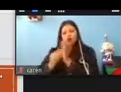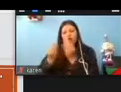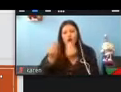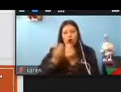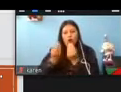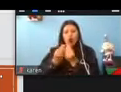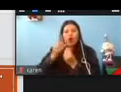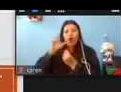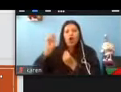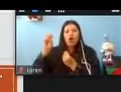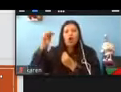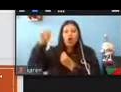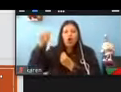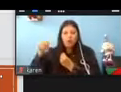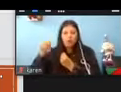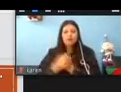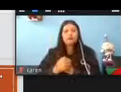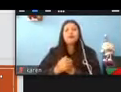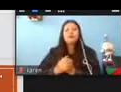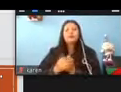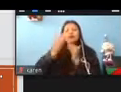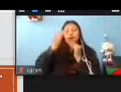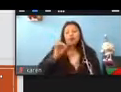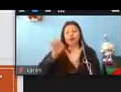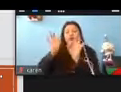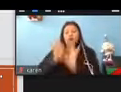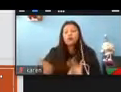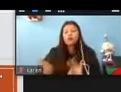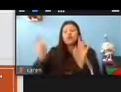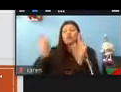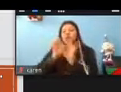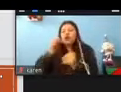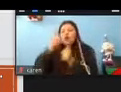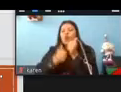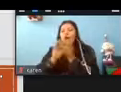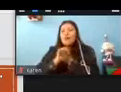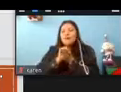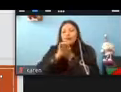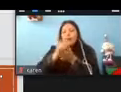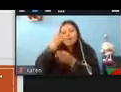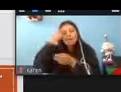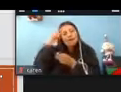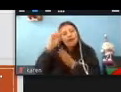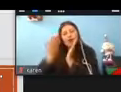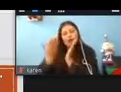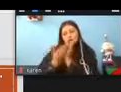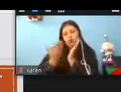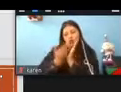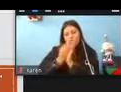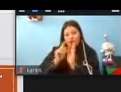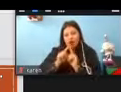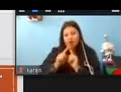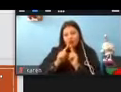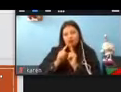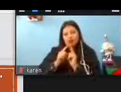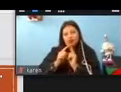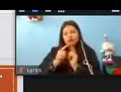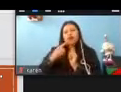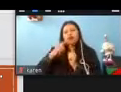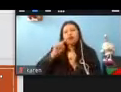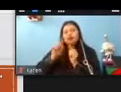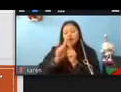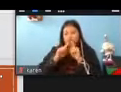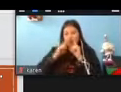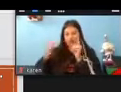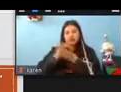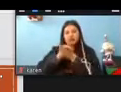Otro punto importante es la implicación de las metodologías para el estudio de la ampliación, perdón, de las